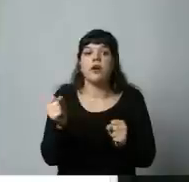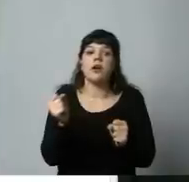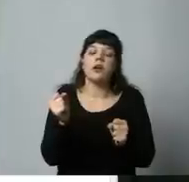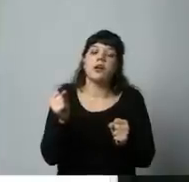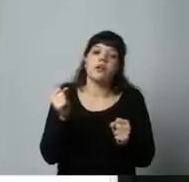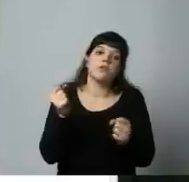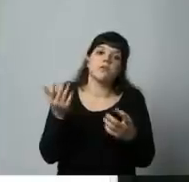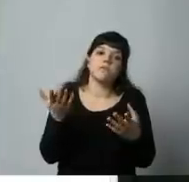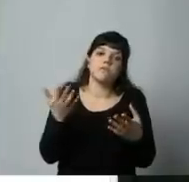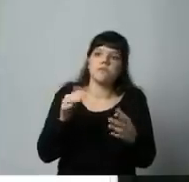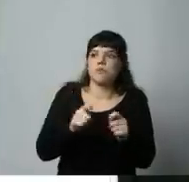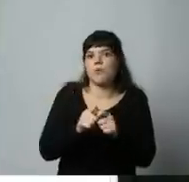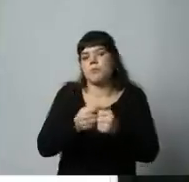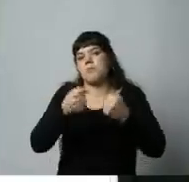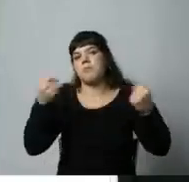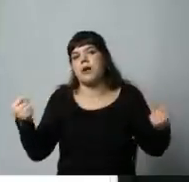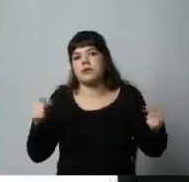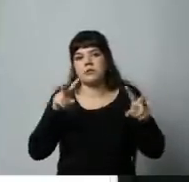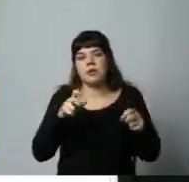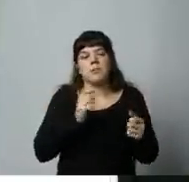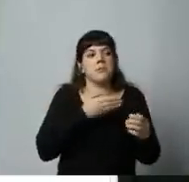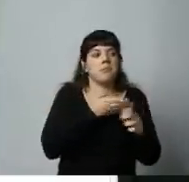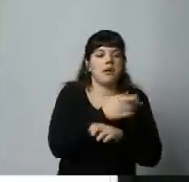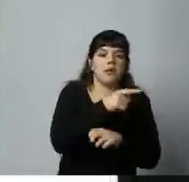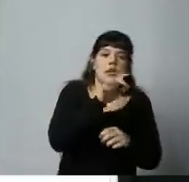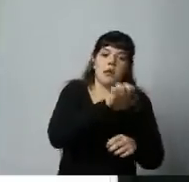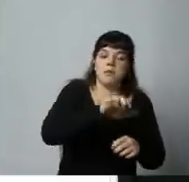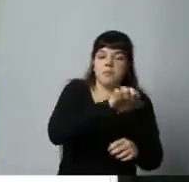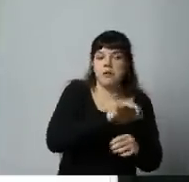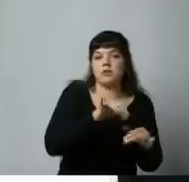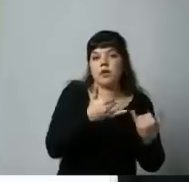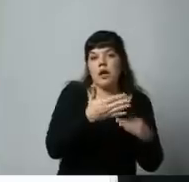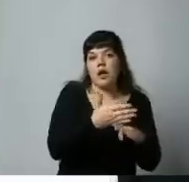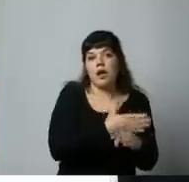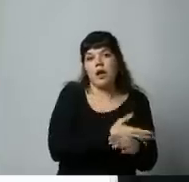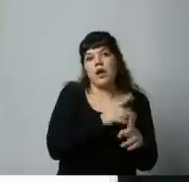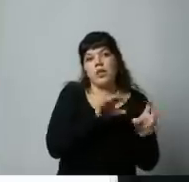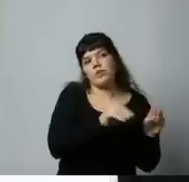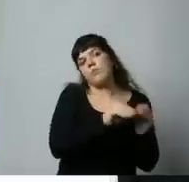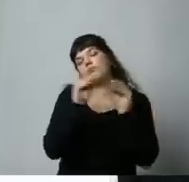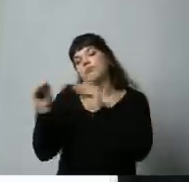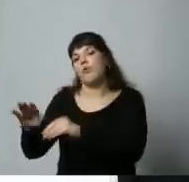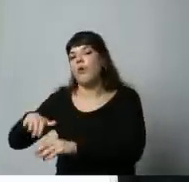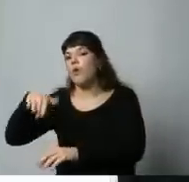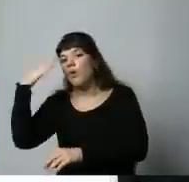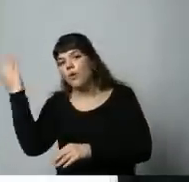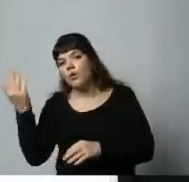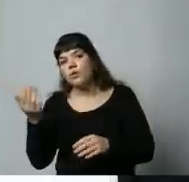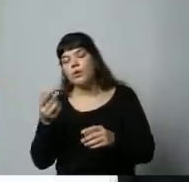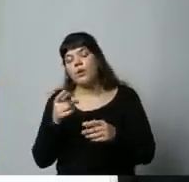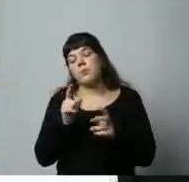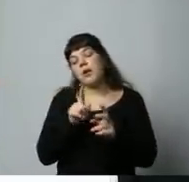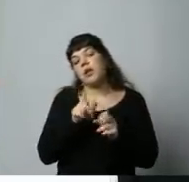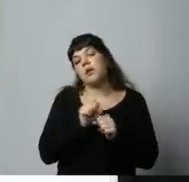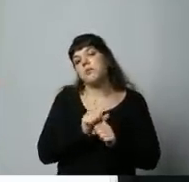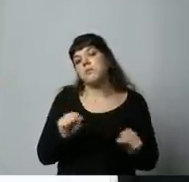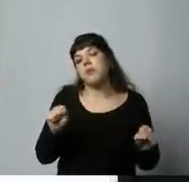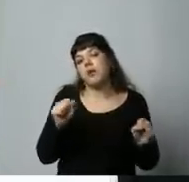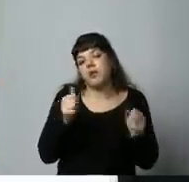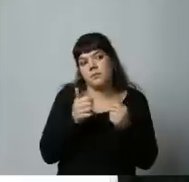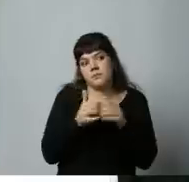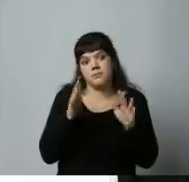una ampliación de una licitación que tenía con una empresa que había hecho otra relocalización para eh